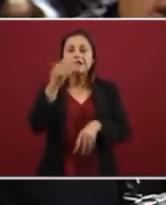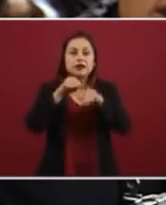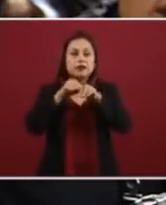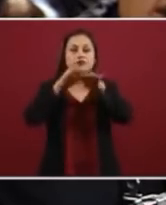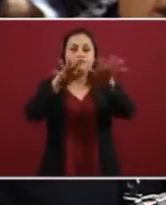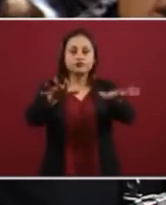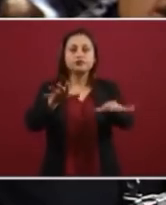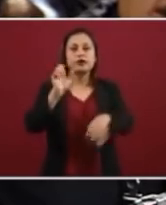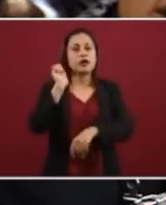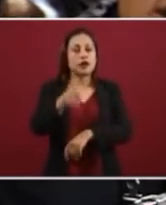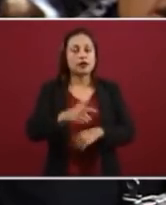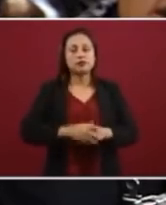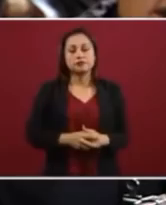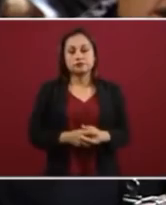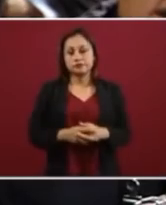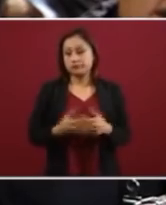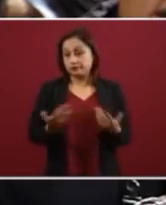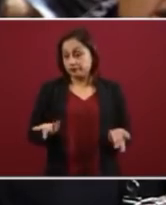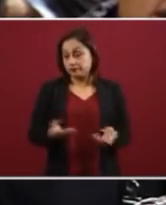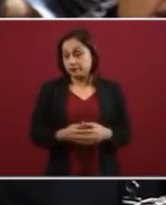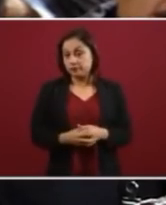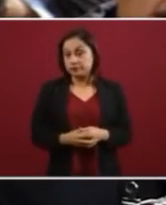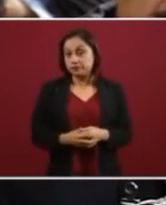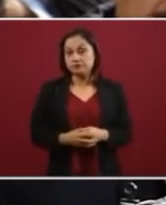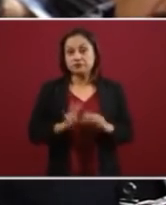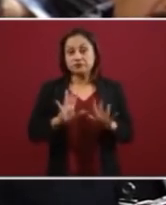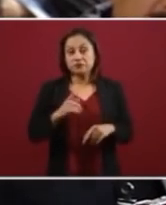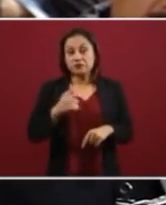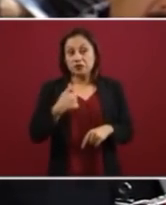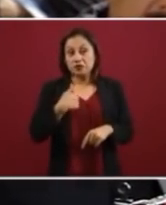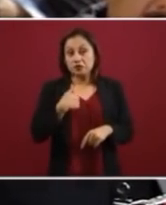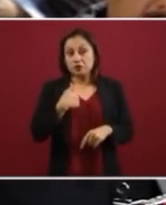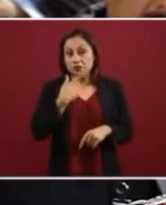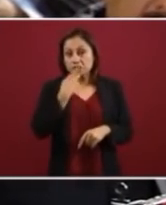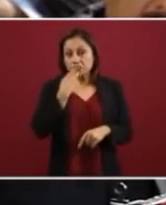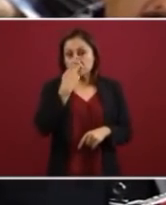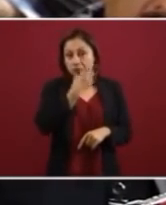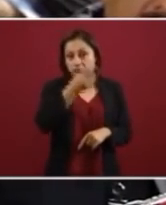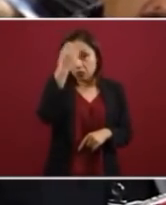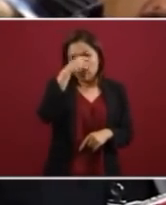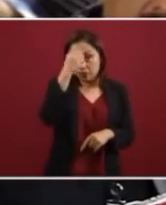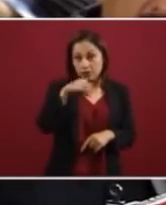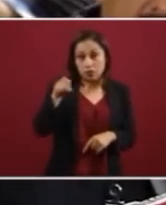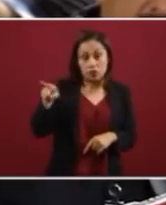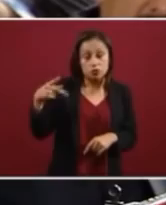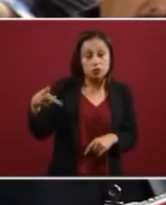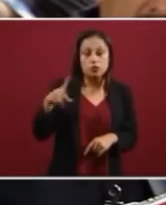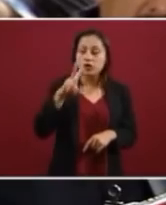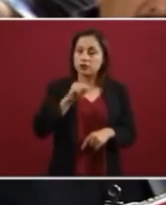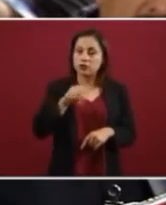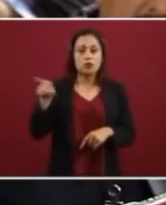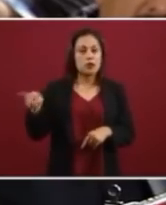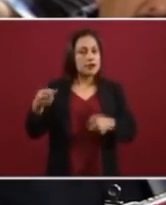9 miembros de una prominente familia mormona en el norte de México, todas mujeres y niños,